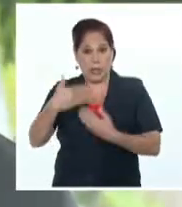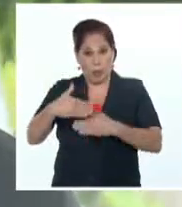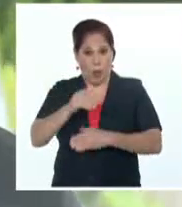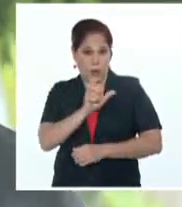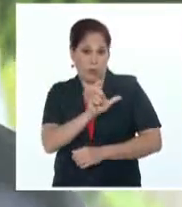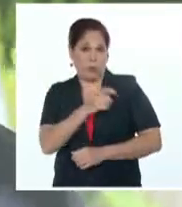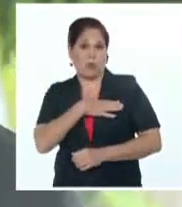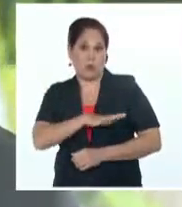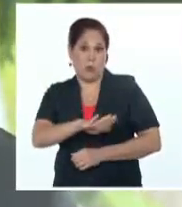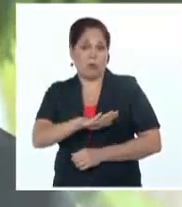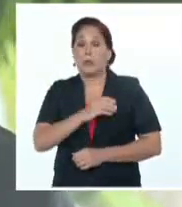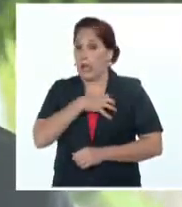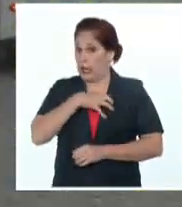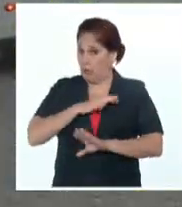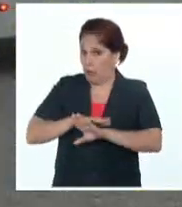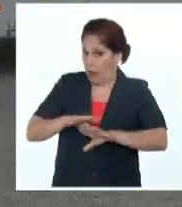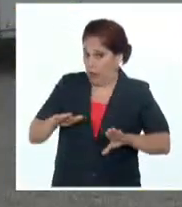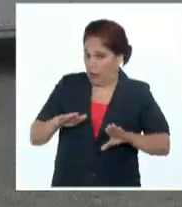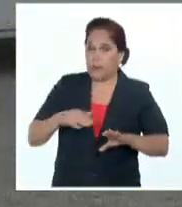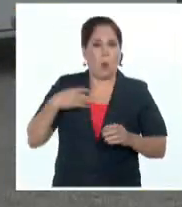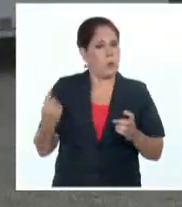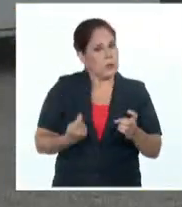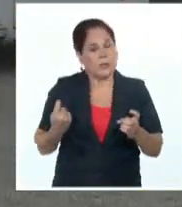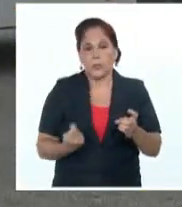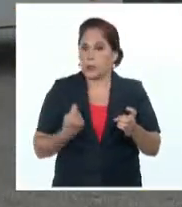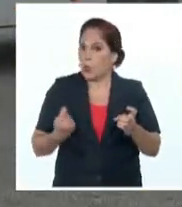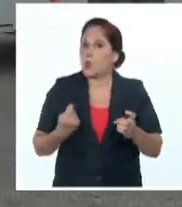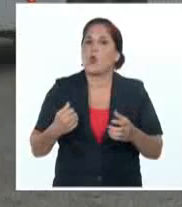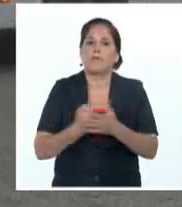tanto insistí hasta que lo logré.